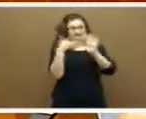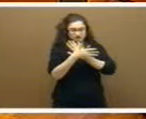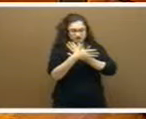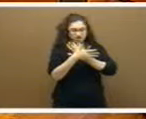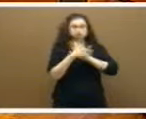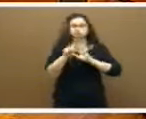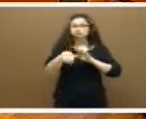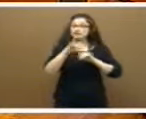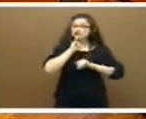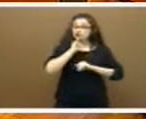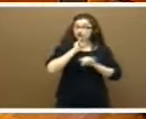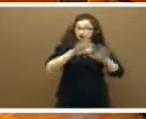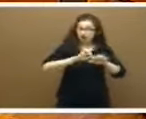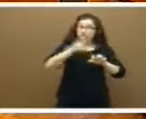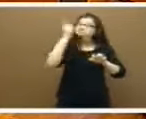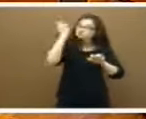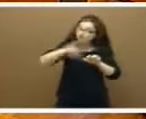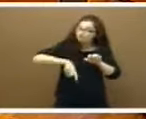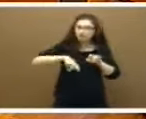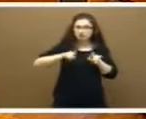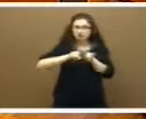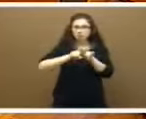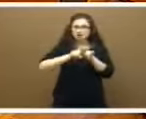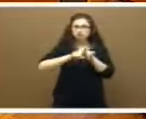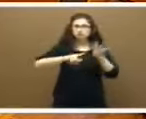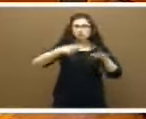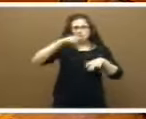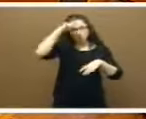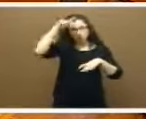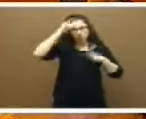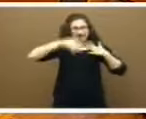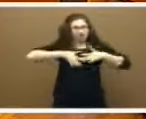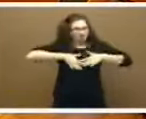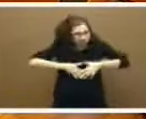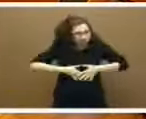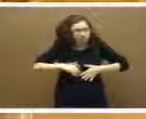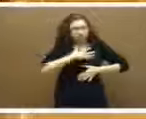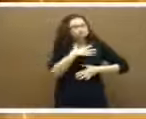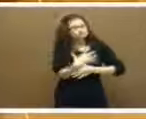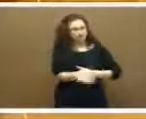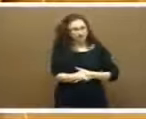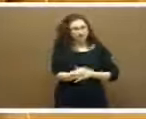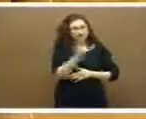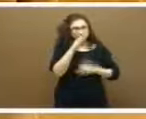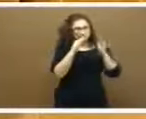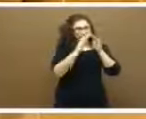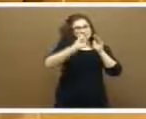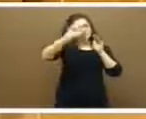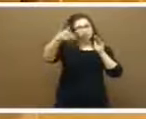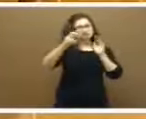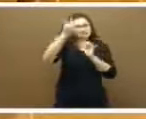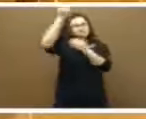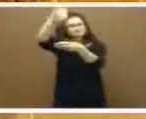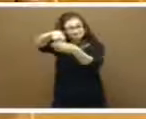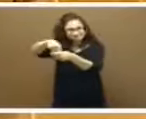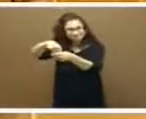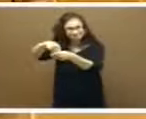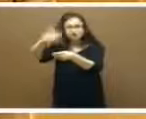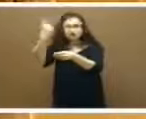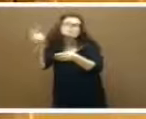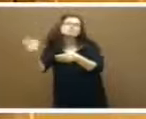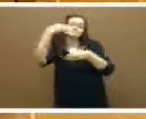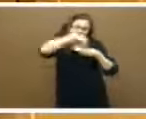sea también una manera de hacer una inmersión cultural. En cuanto a la repercusión que usted me plantea en los centros educativos rurales,